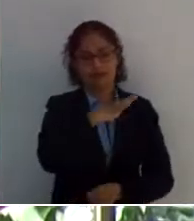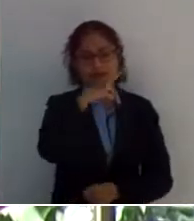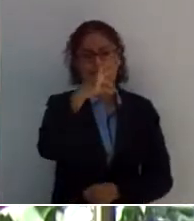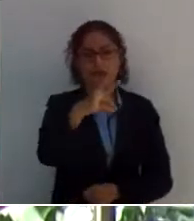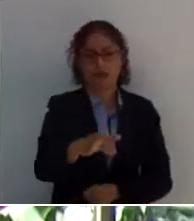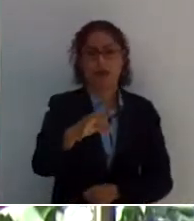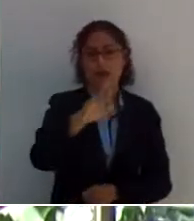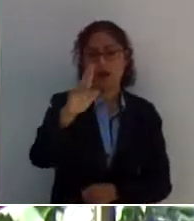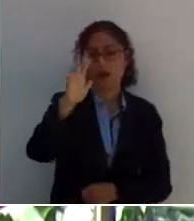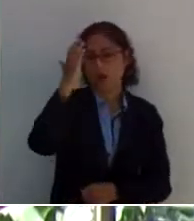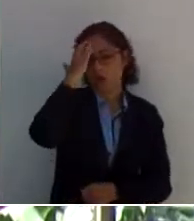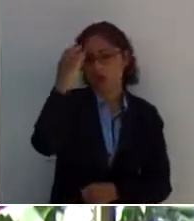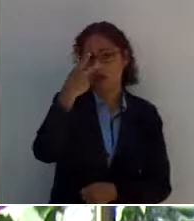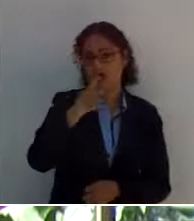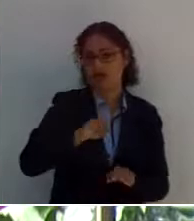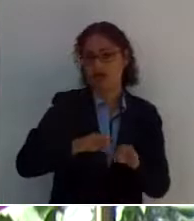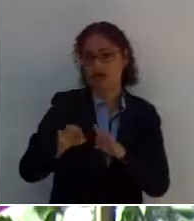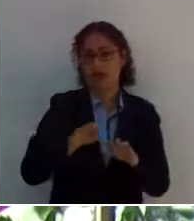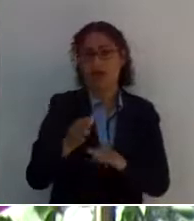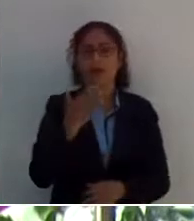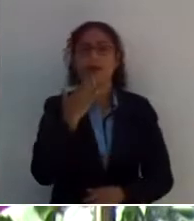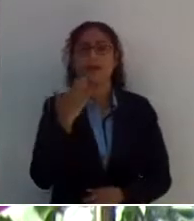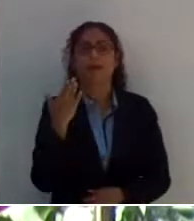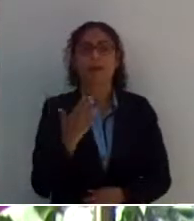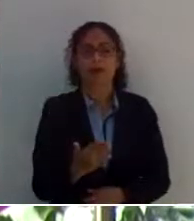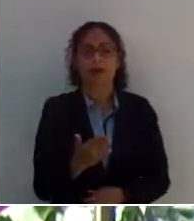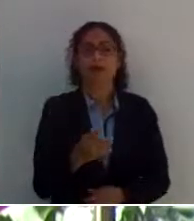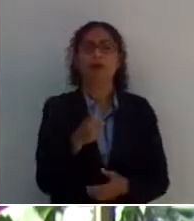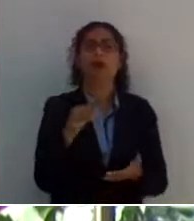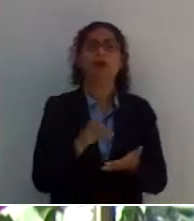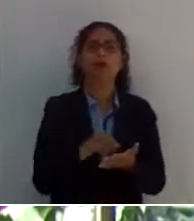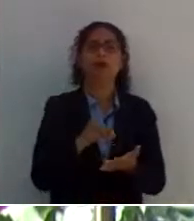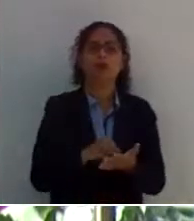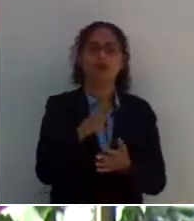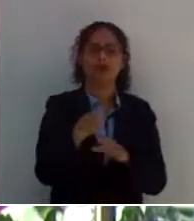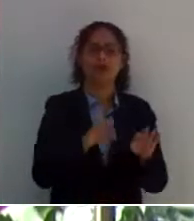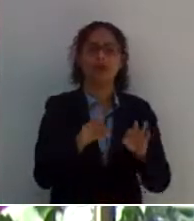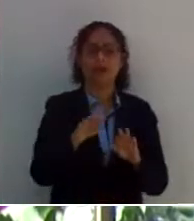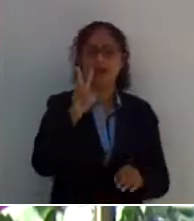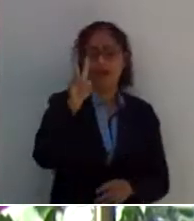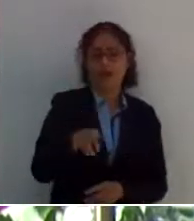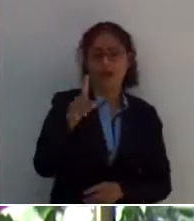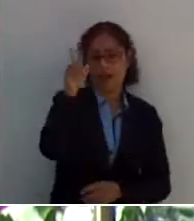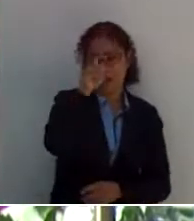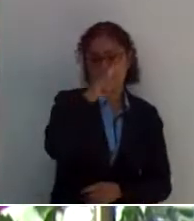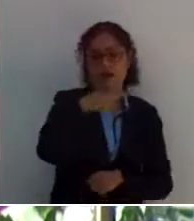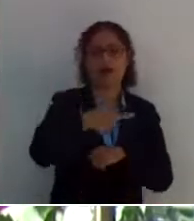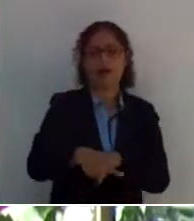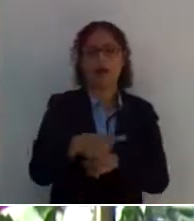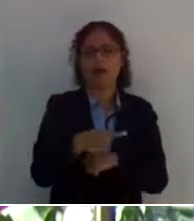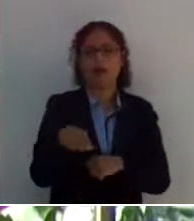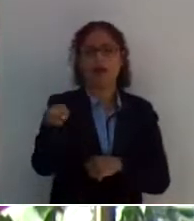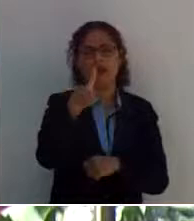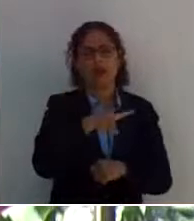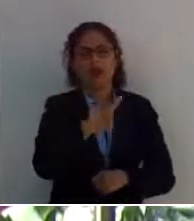la corporación a través de tu persona, que aunque sabemos que el trabajo es difícil y peligroso, ustedes no se